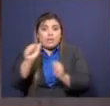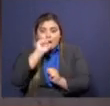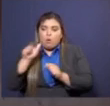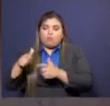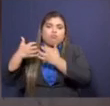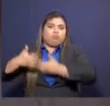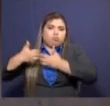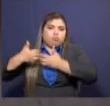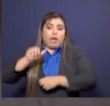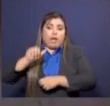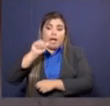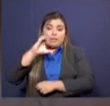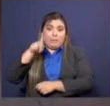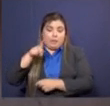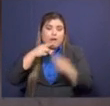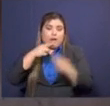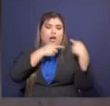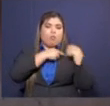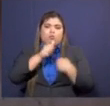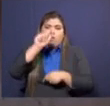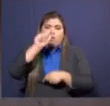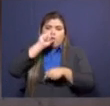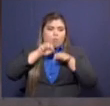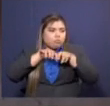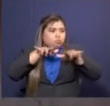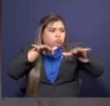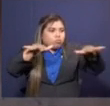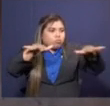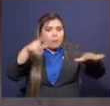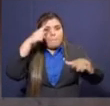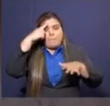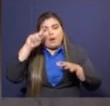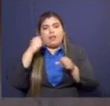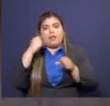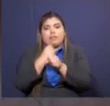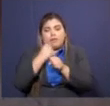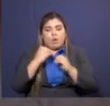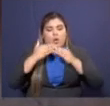producción de alimentos y agua para el funcionamiento del canal.